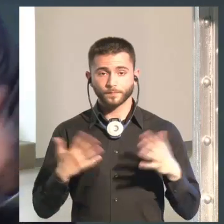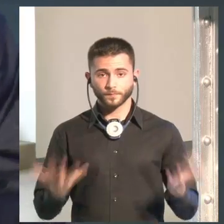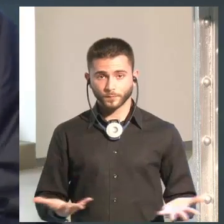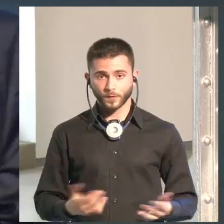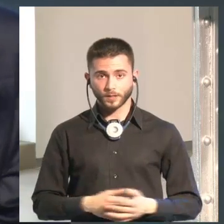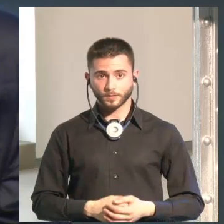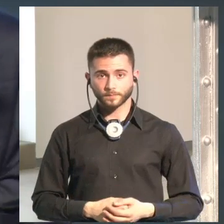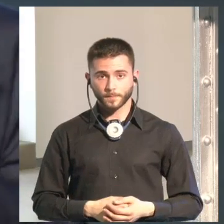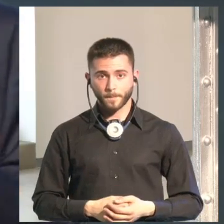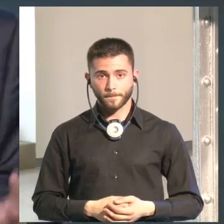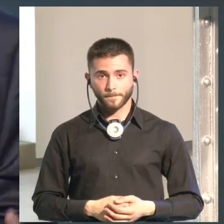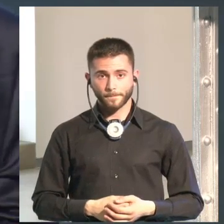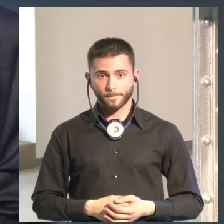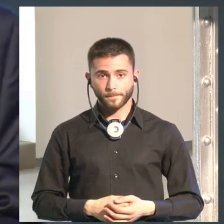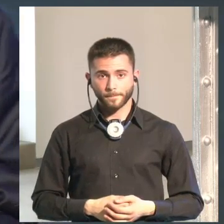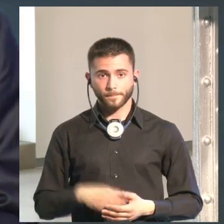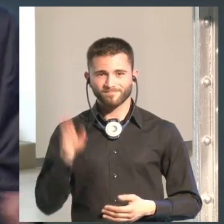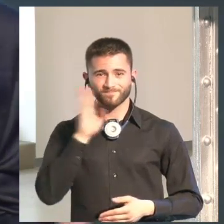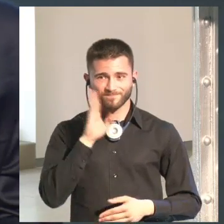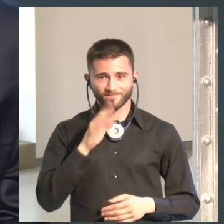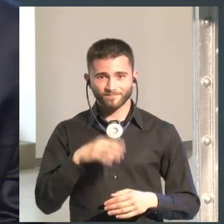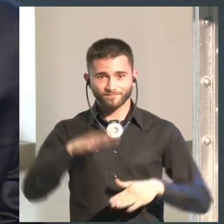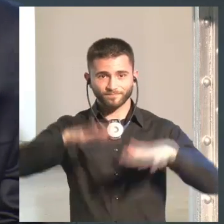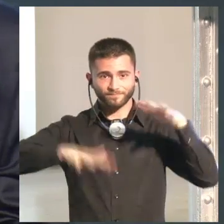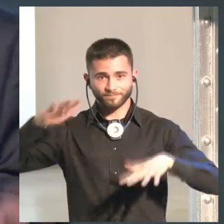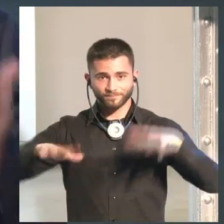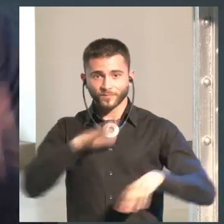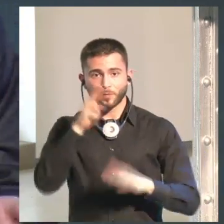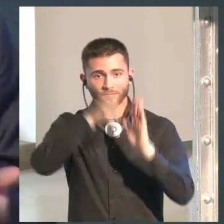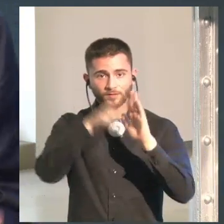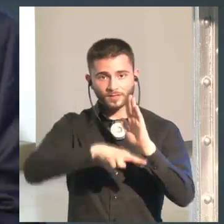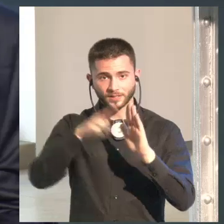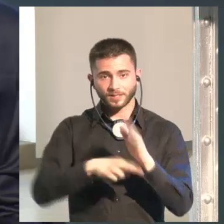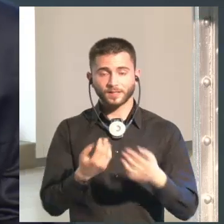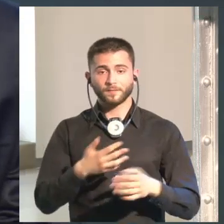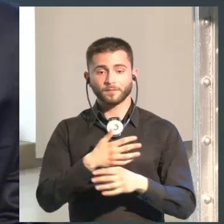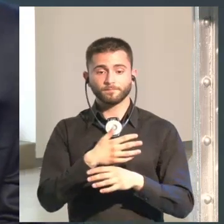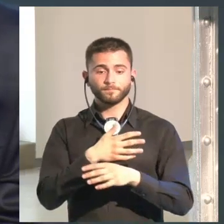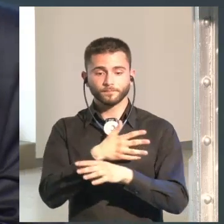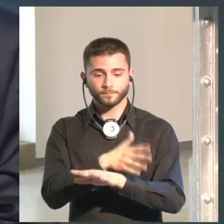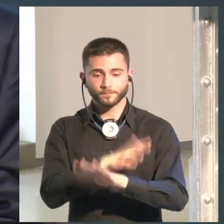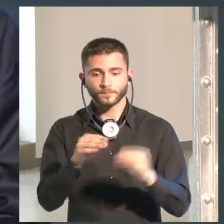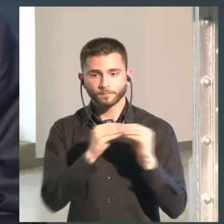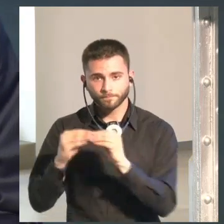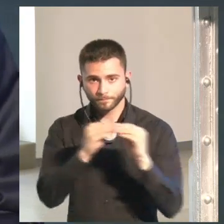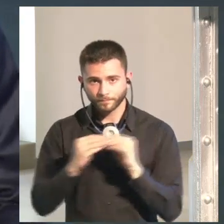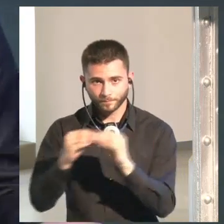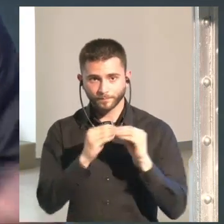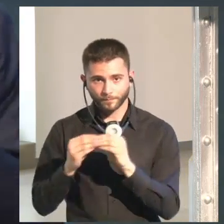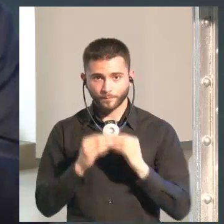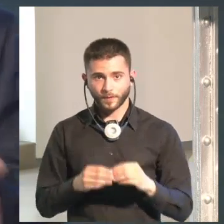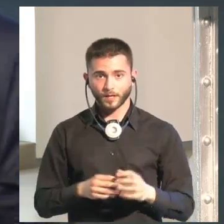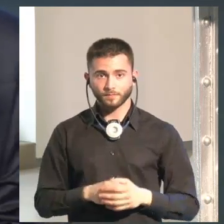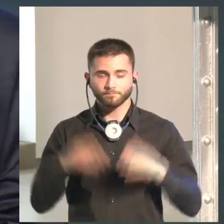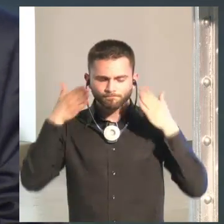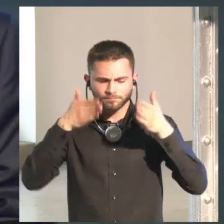aquí es donde entra, en base a esta simetría, el concepto del level playing field, que da título a este libro y que es tan importante en muchos